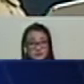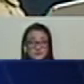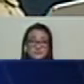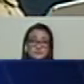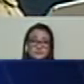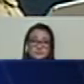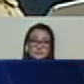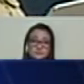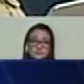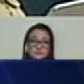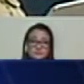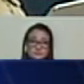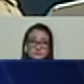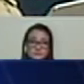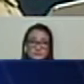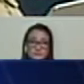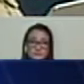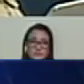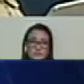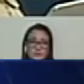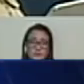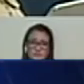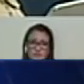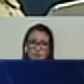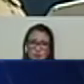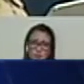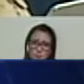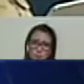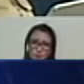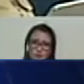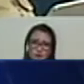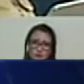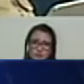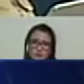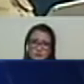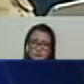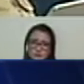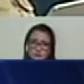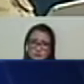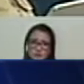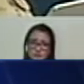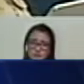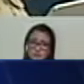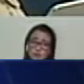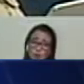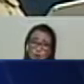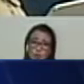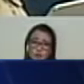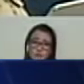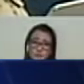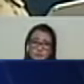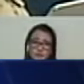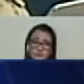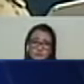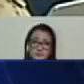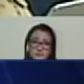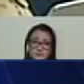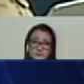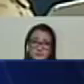mensaje de respeto. Si algo ha caracterizado al gobierno del presidente Nicolás Maduro